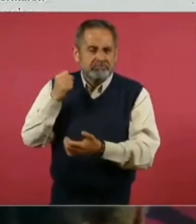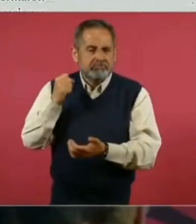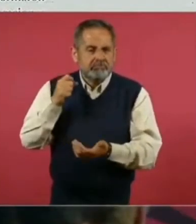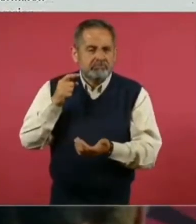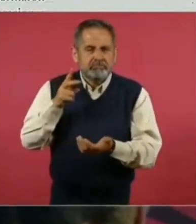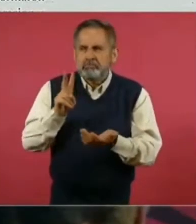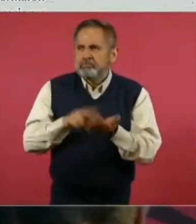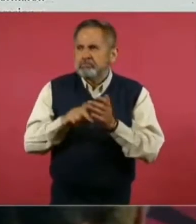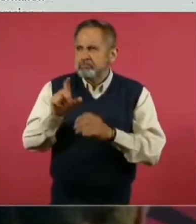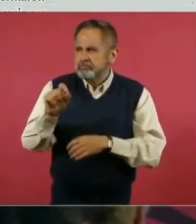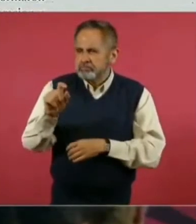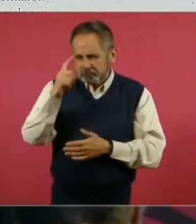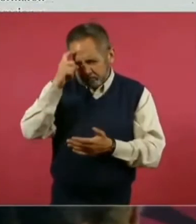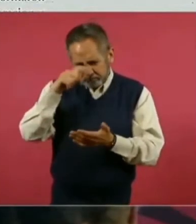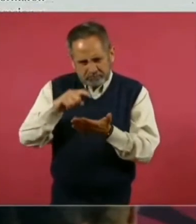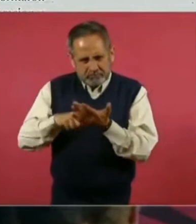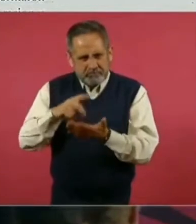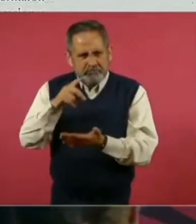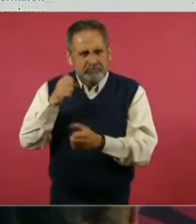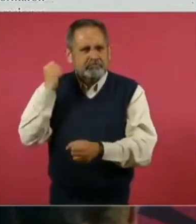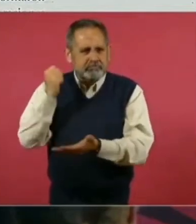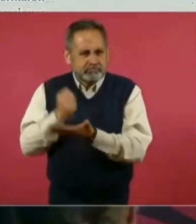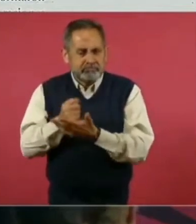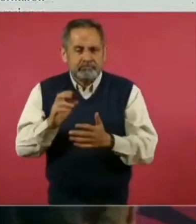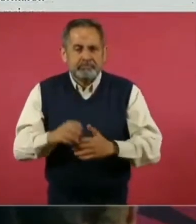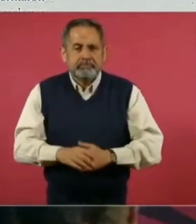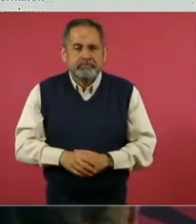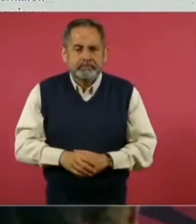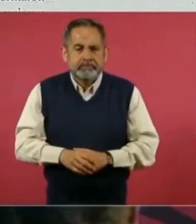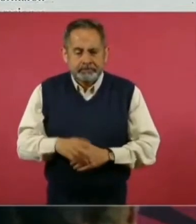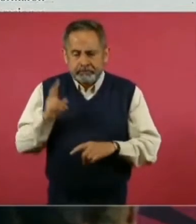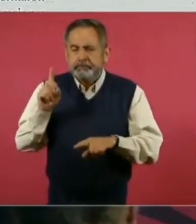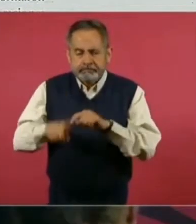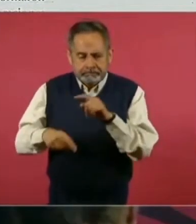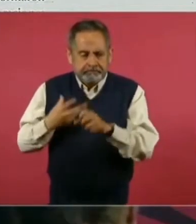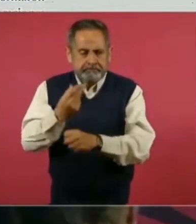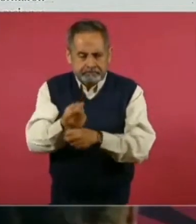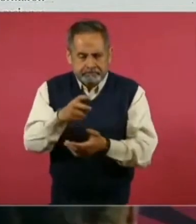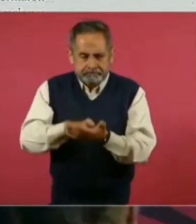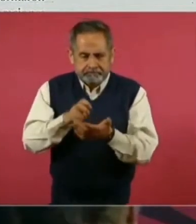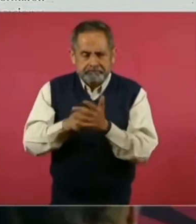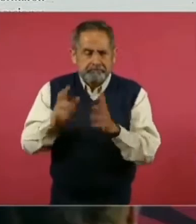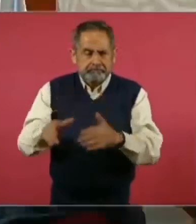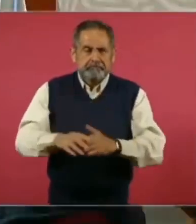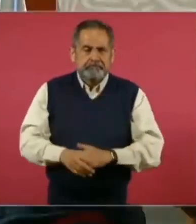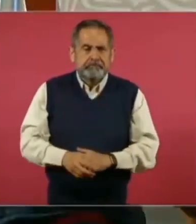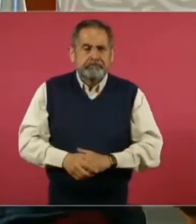el 2020. Esto lo corregimos.